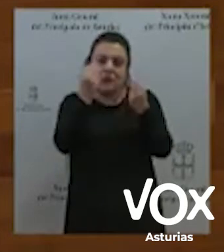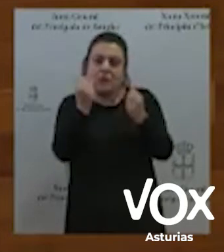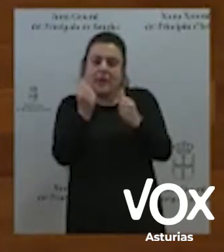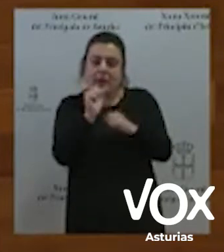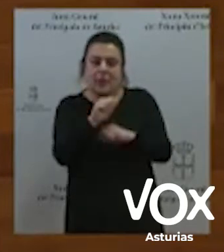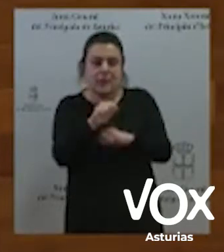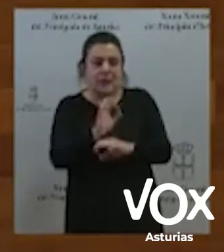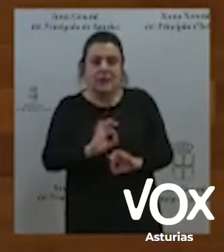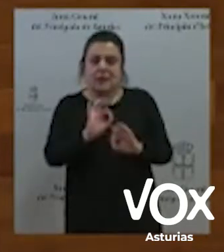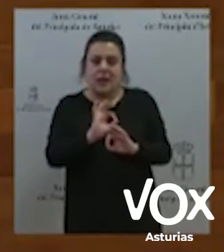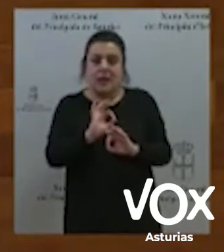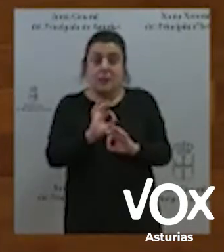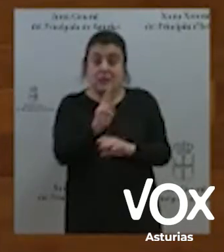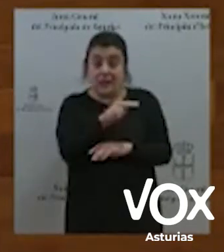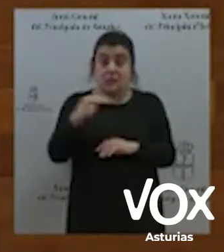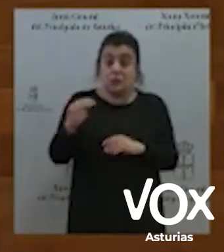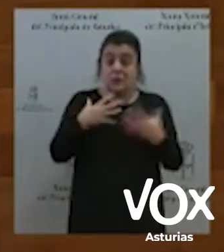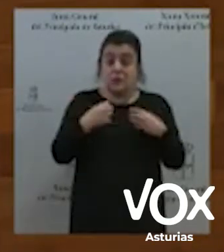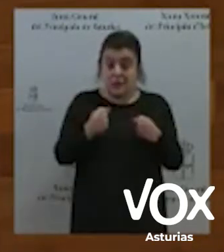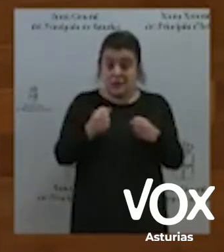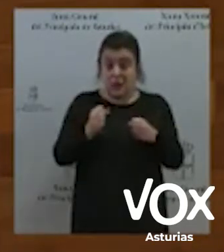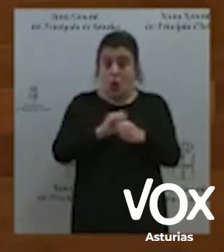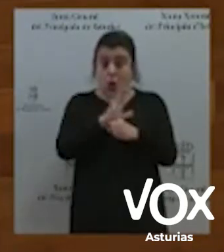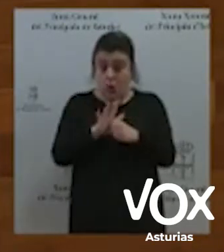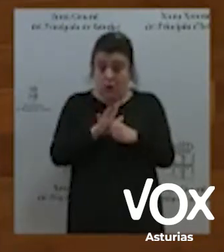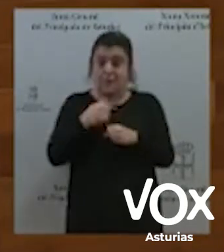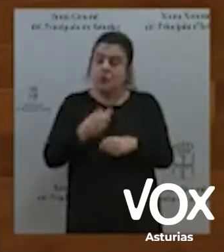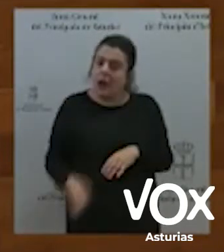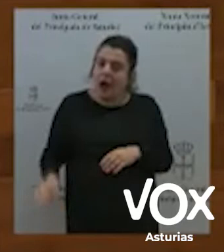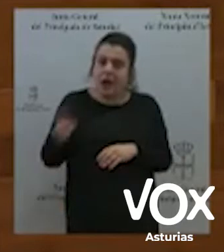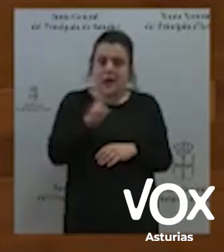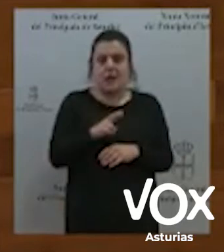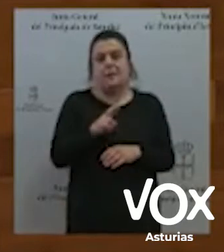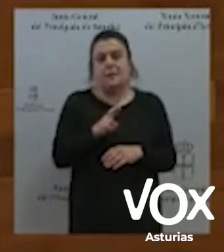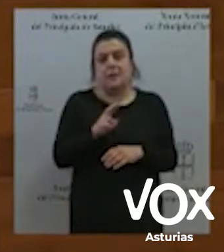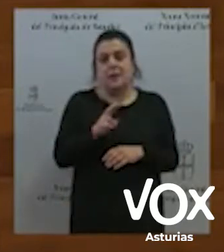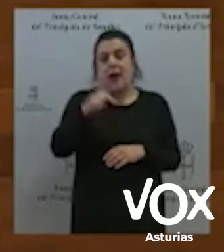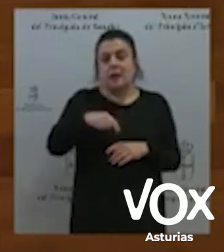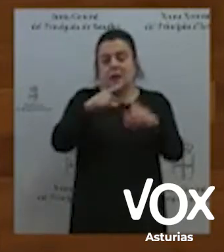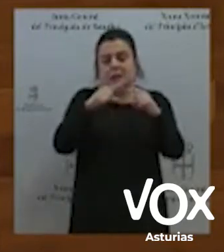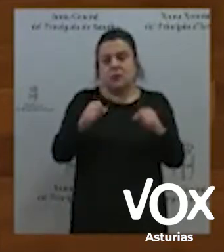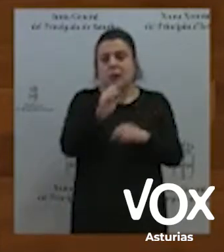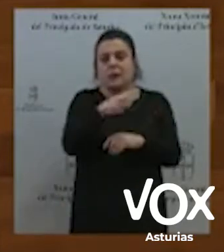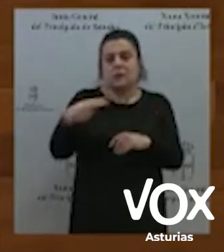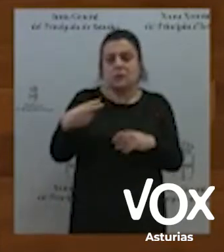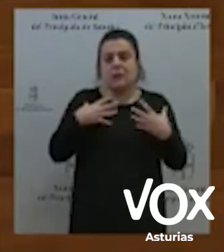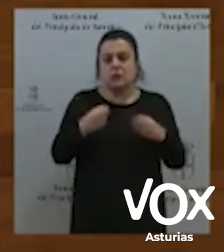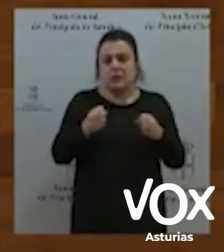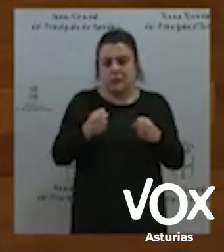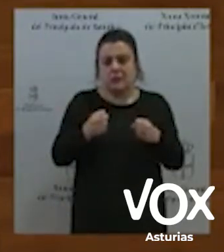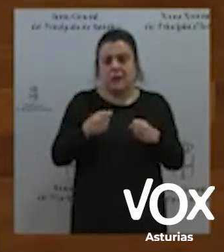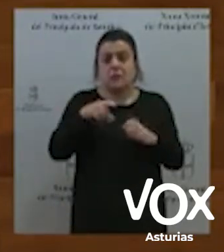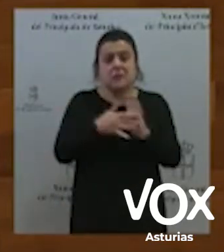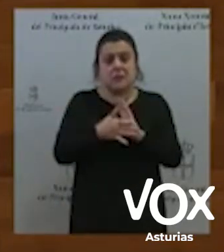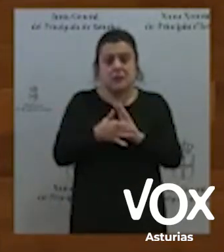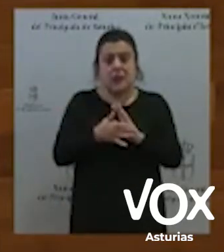pandemia, y lo voy a repetir, en nuestra comunidad tuvo la mayor letalidad del COVID